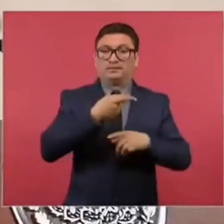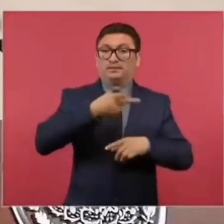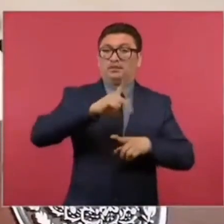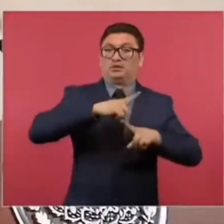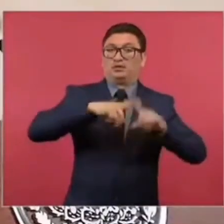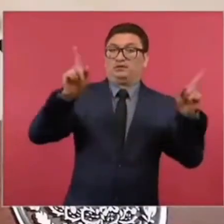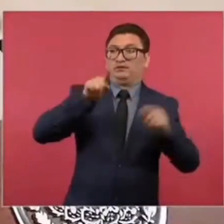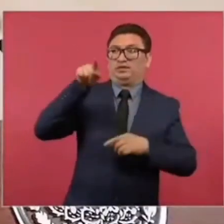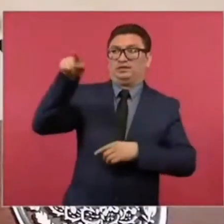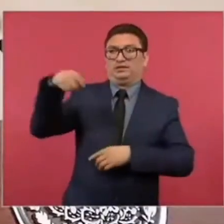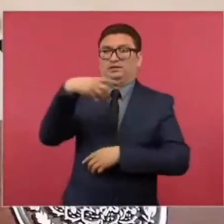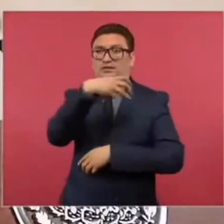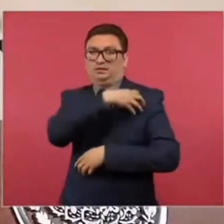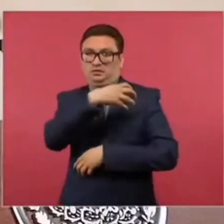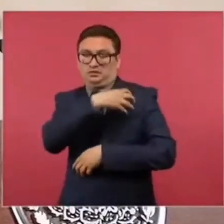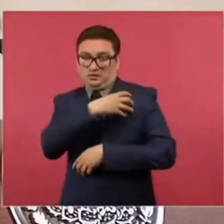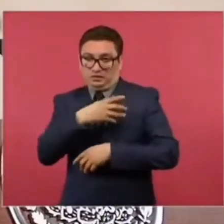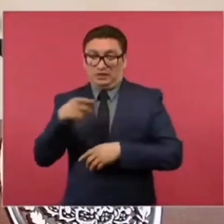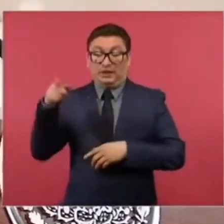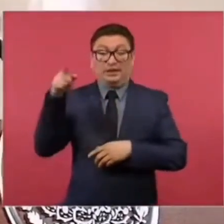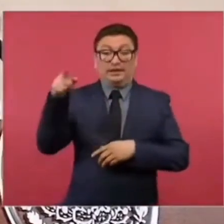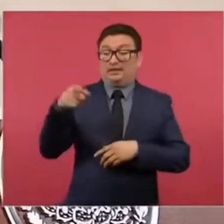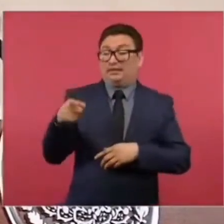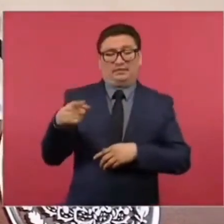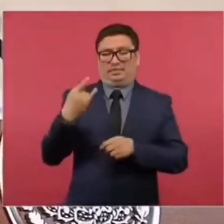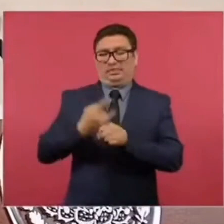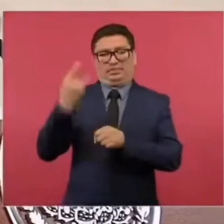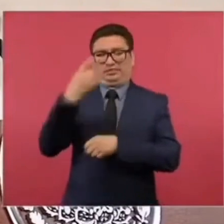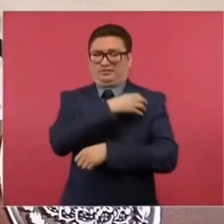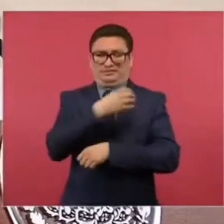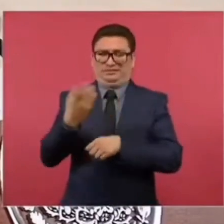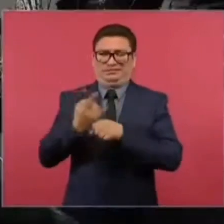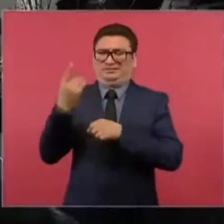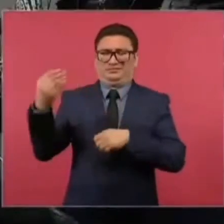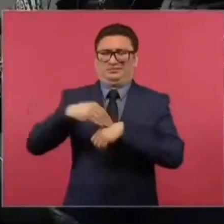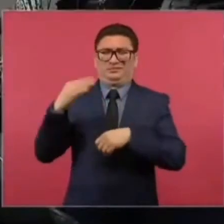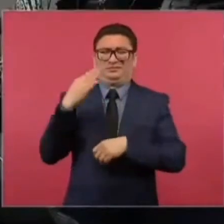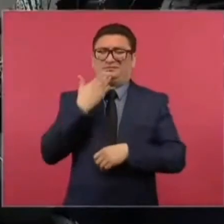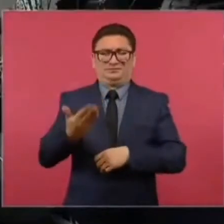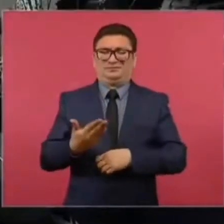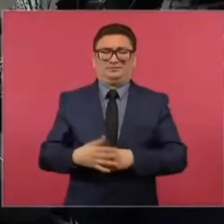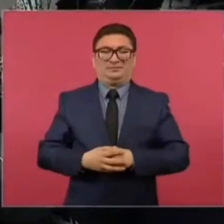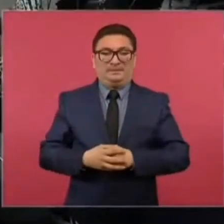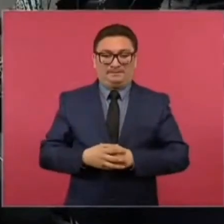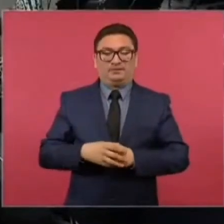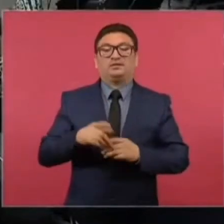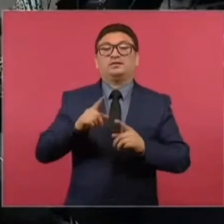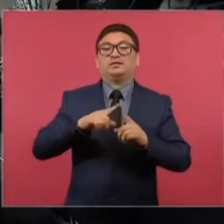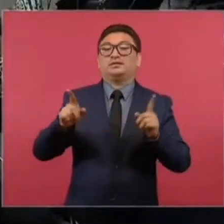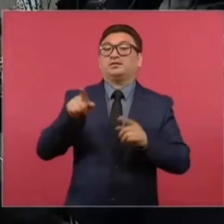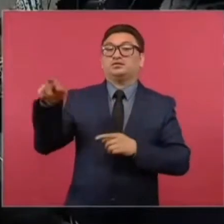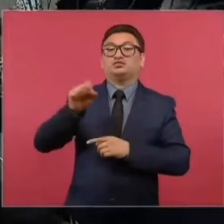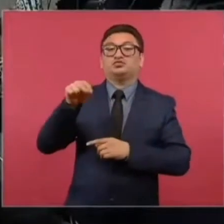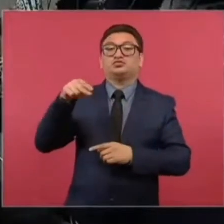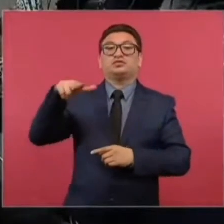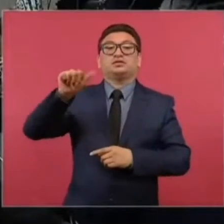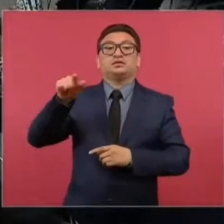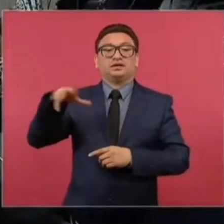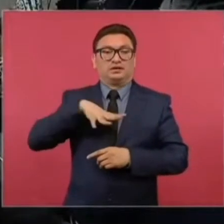no es general y tampoco se está portando bien. Entonces este no es general. Y lo de Susana, ¿lo